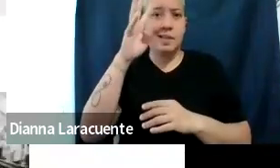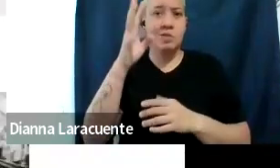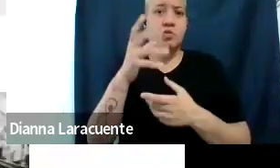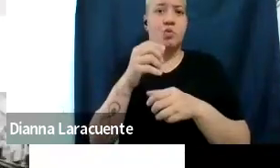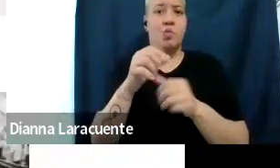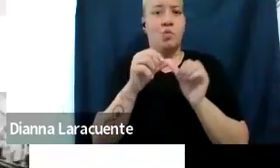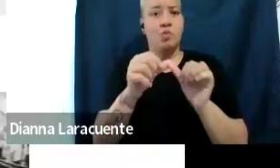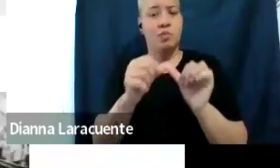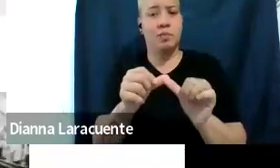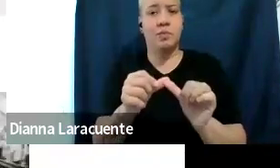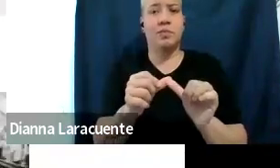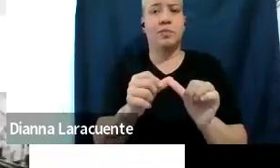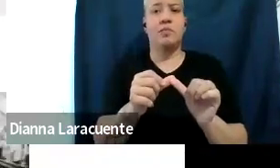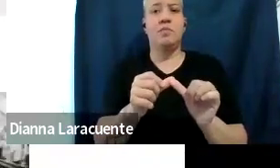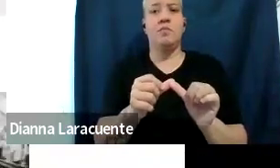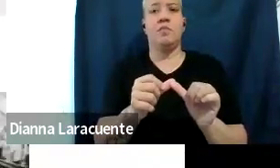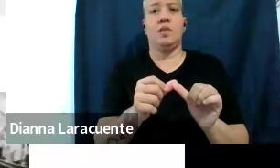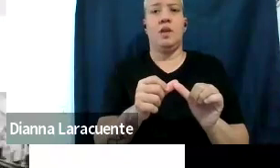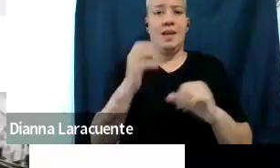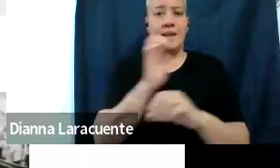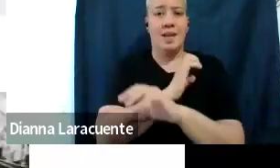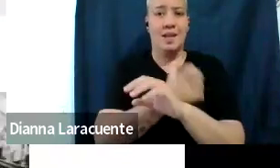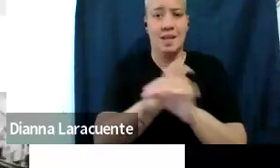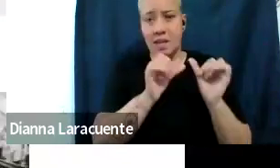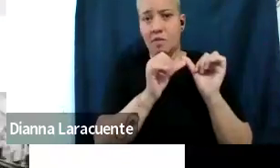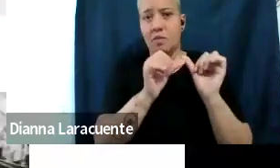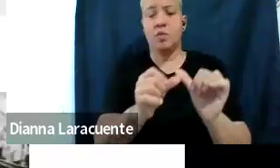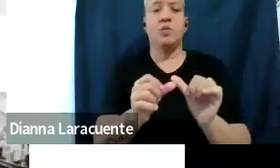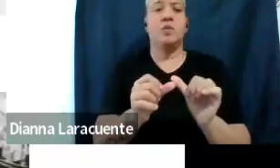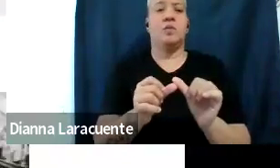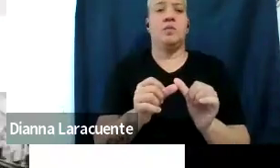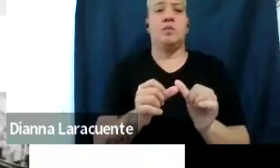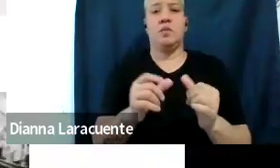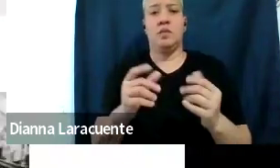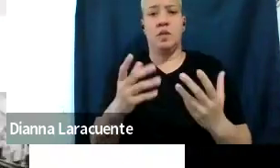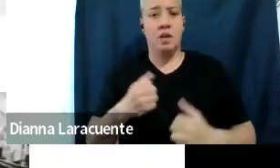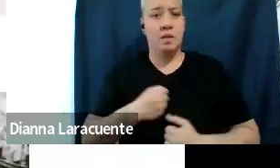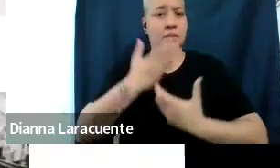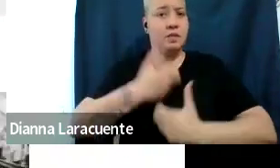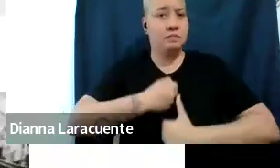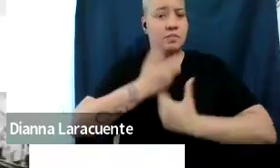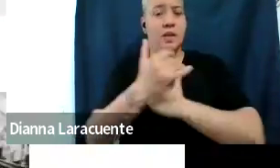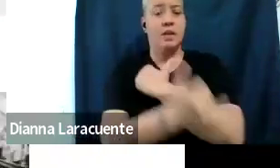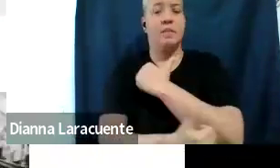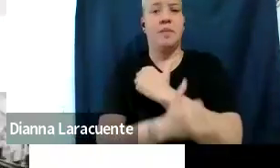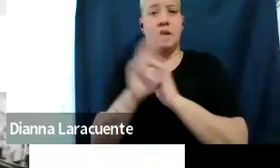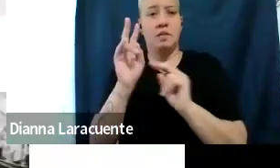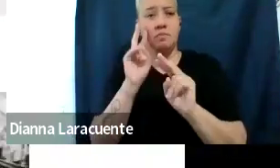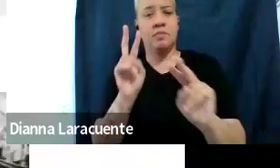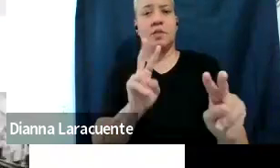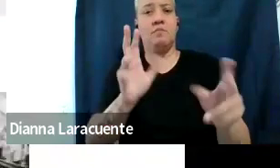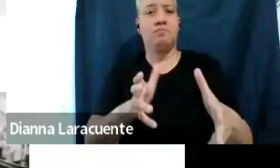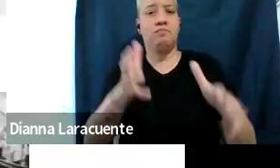de la infatigable energía y de sus indominables alientos. El país, presintiendo estas